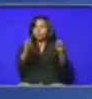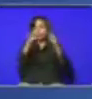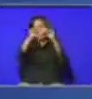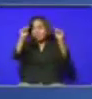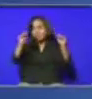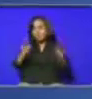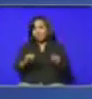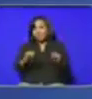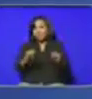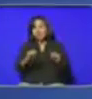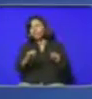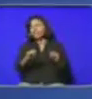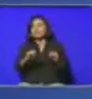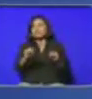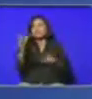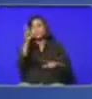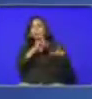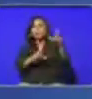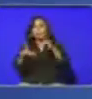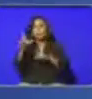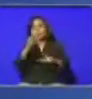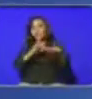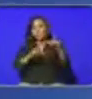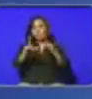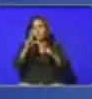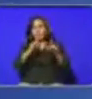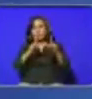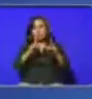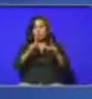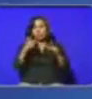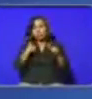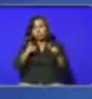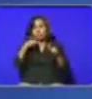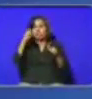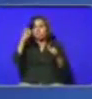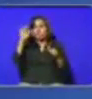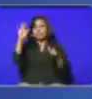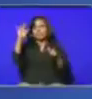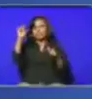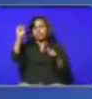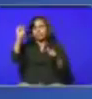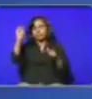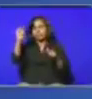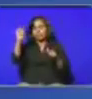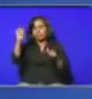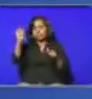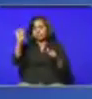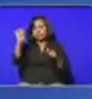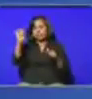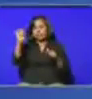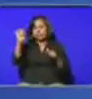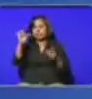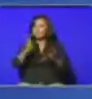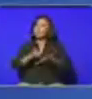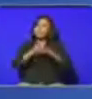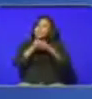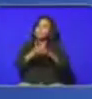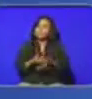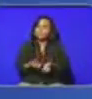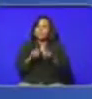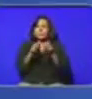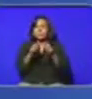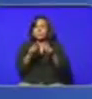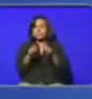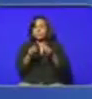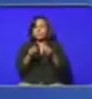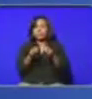laboratorios replican ambientes laborales. Por ejemplo, ellos van a estar embebidos en un taller que va a ser muy similar al taller que se